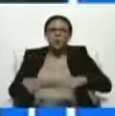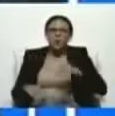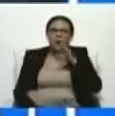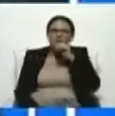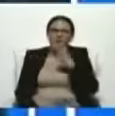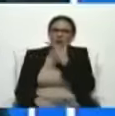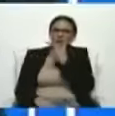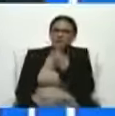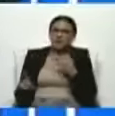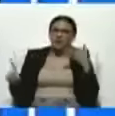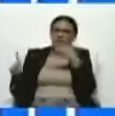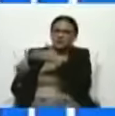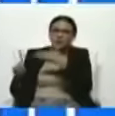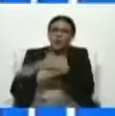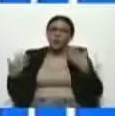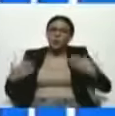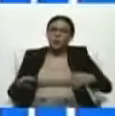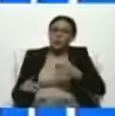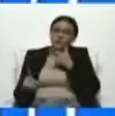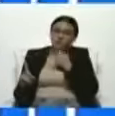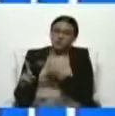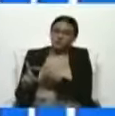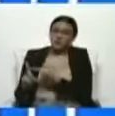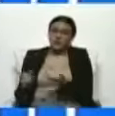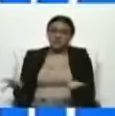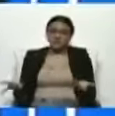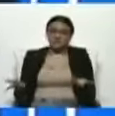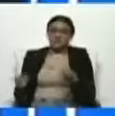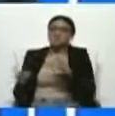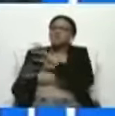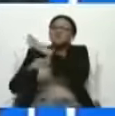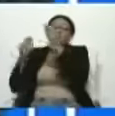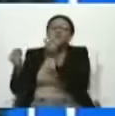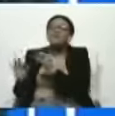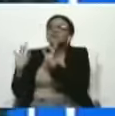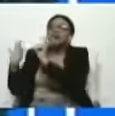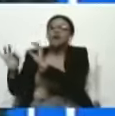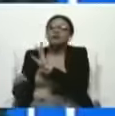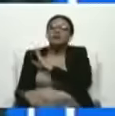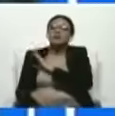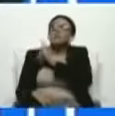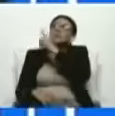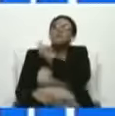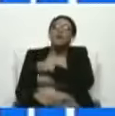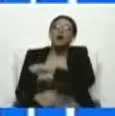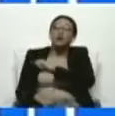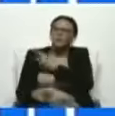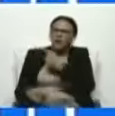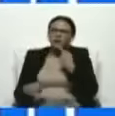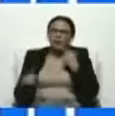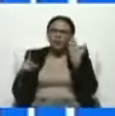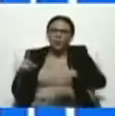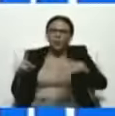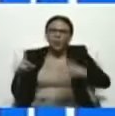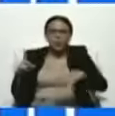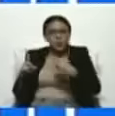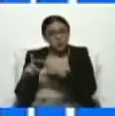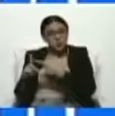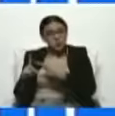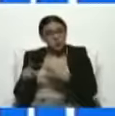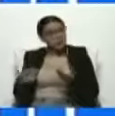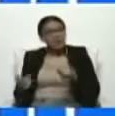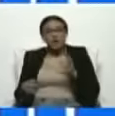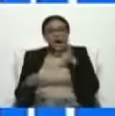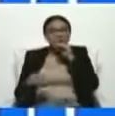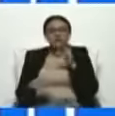el odio anticomunista, los comunistas come niños? El Mundo de España. ¿Qué cosas ha escrito El Mundo de España de